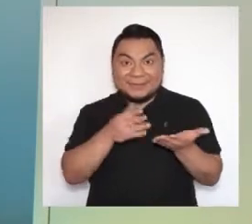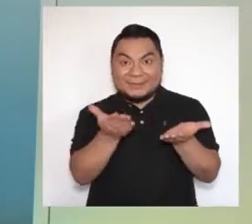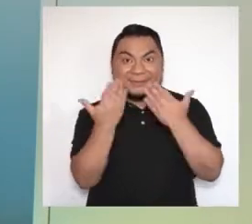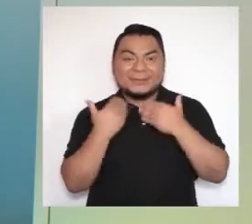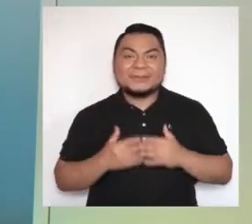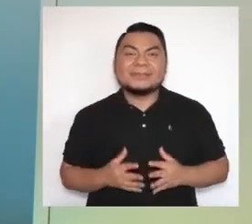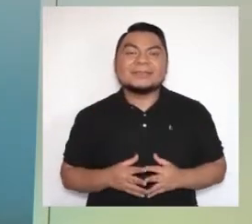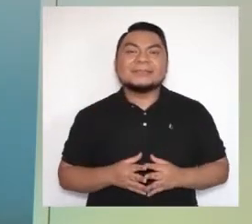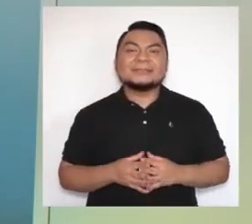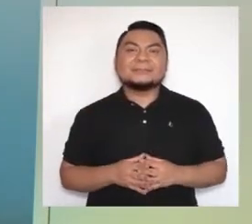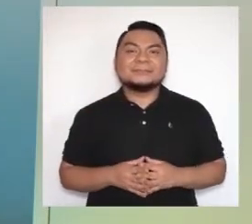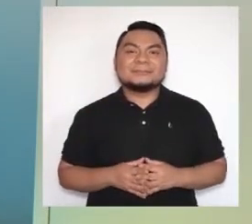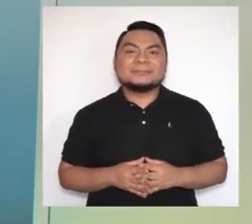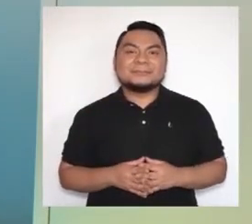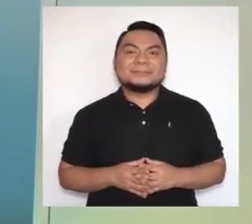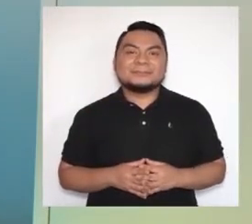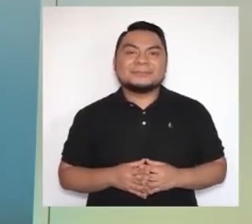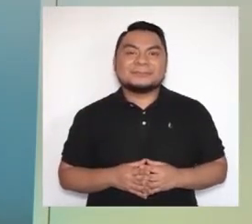a leerlo.